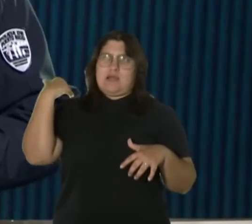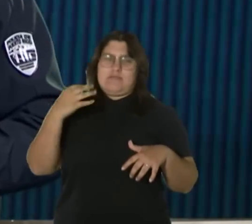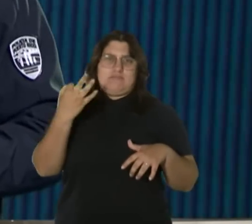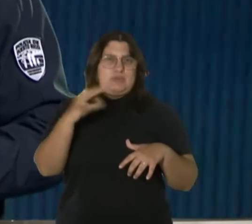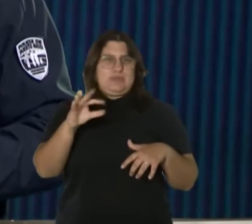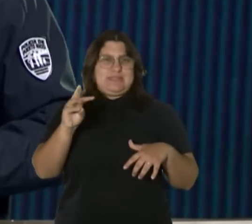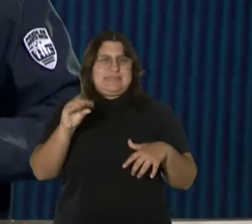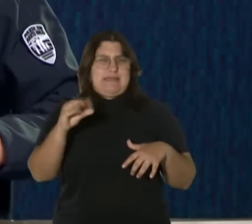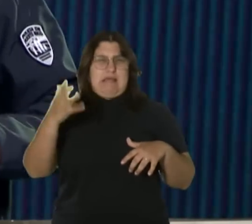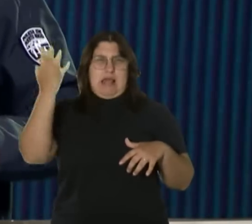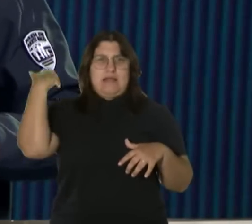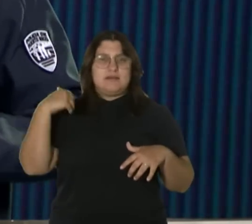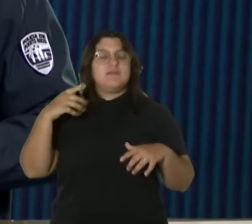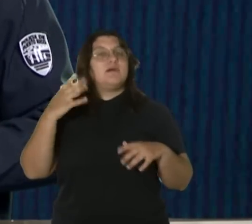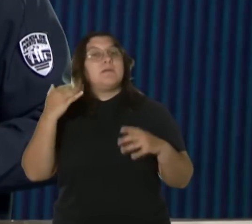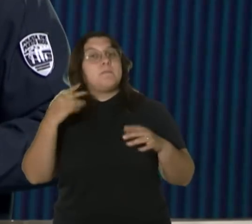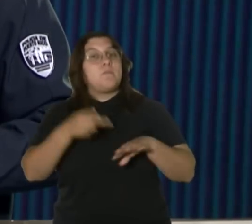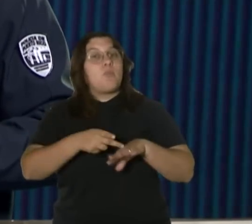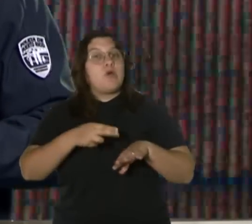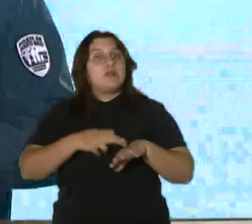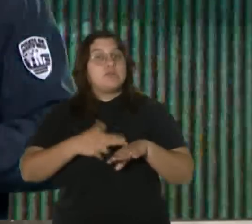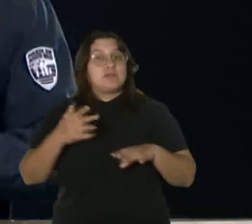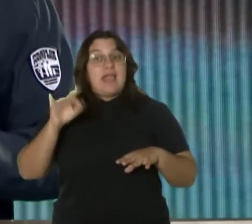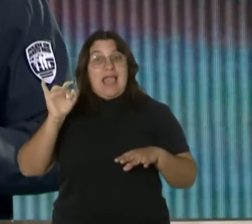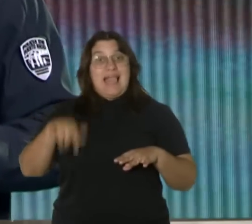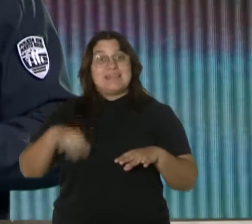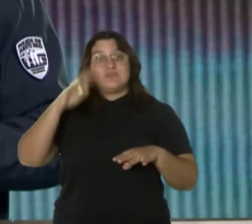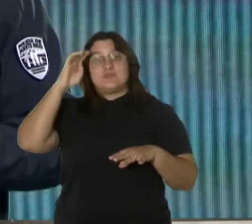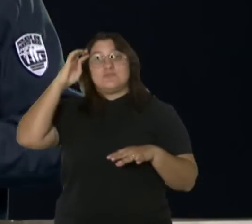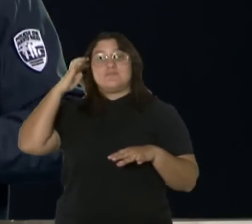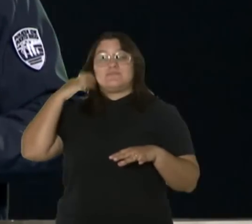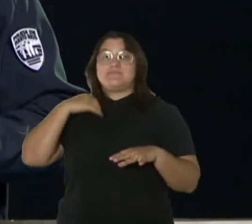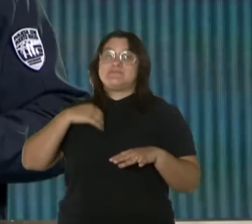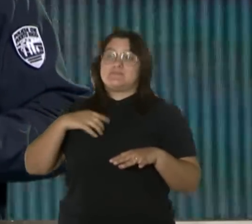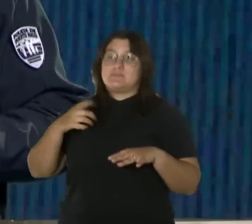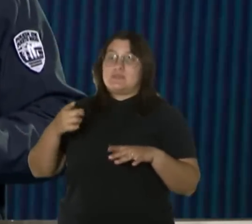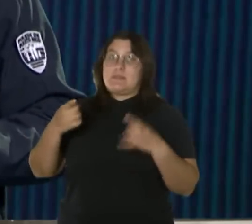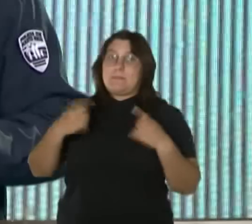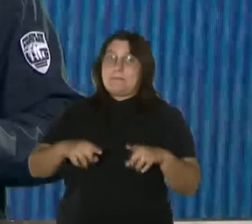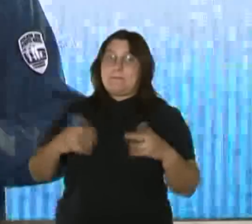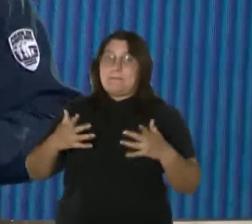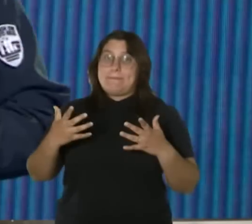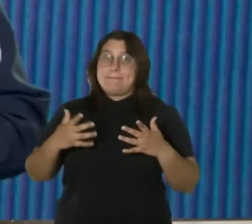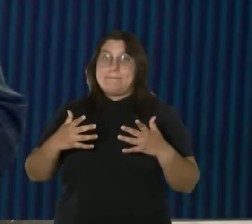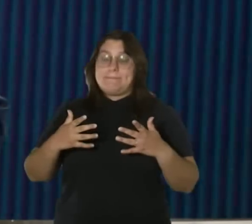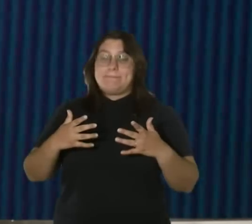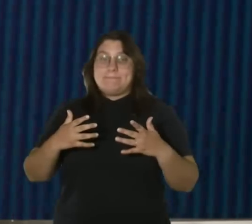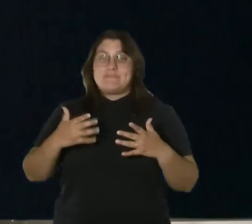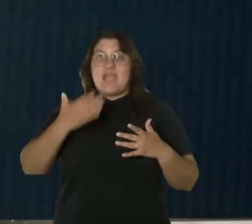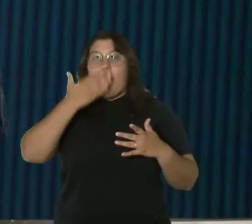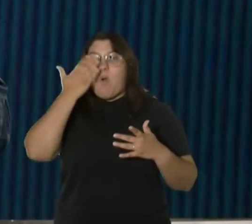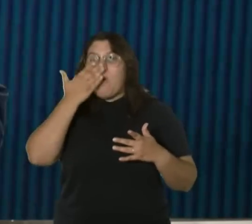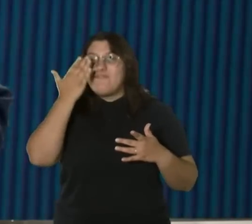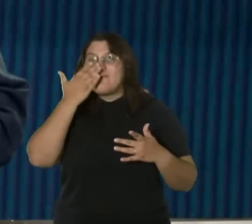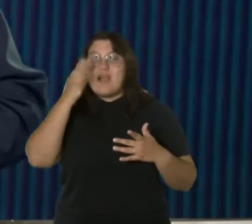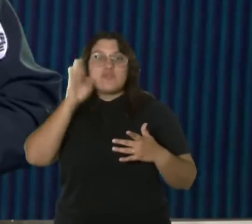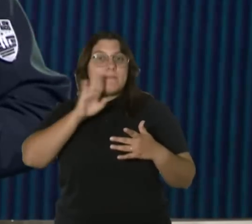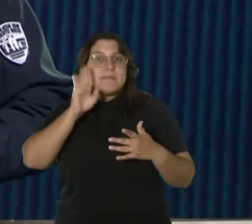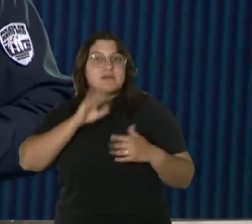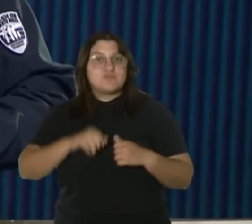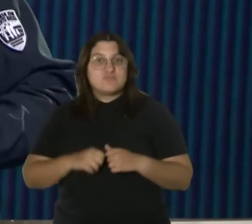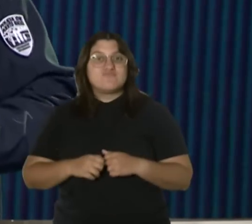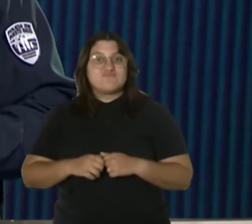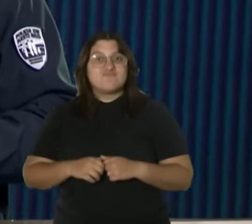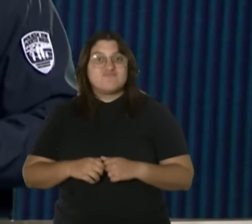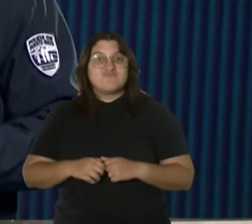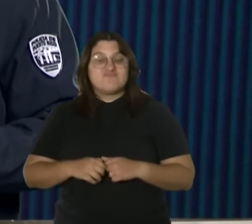y tantos en Puerto Rico ese caso ha sido validado por el caso particular del olfato canino eh el caso de Polo